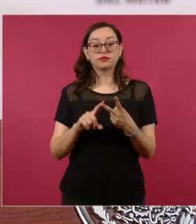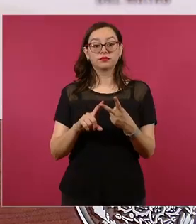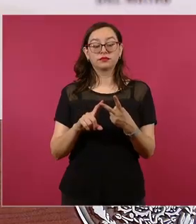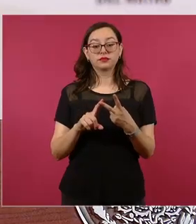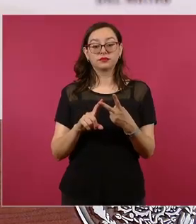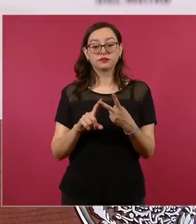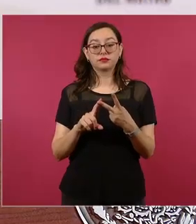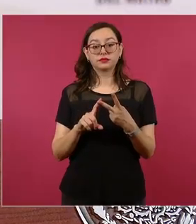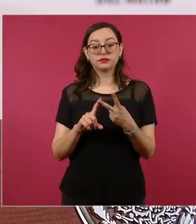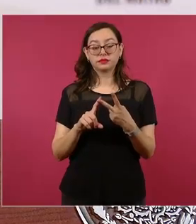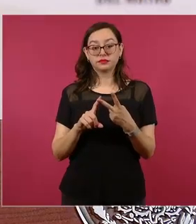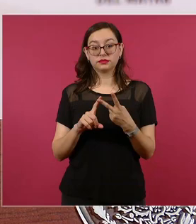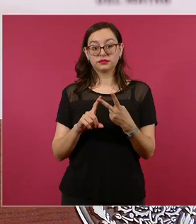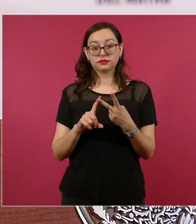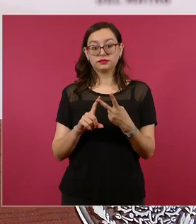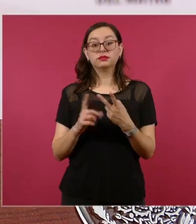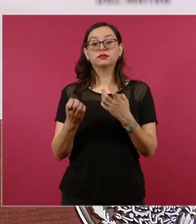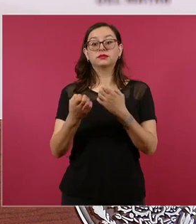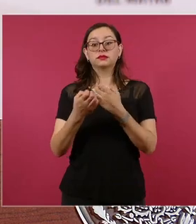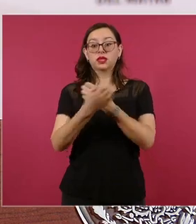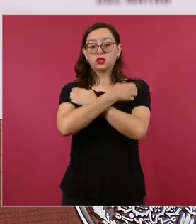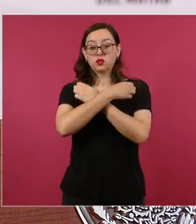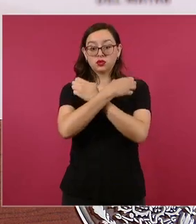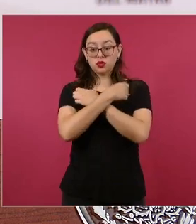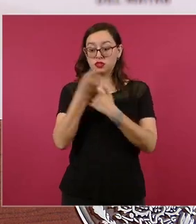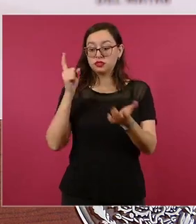los contenidos de los libros,